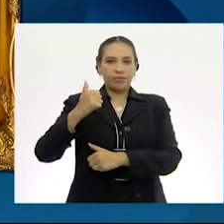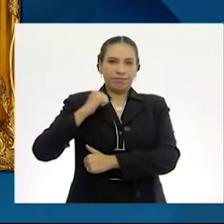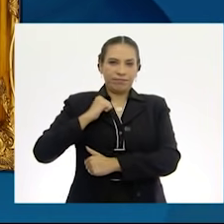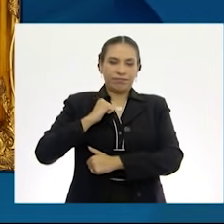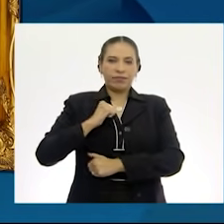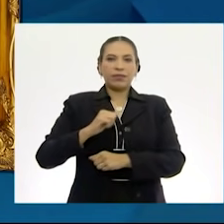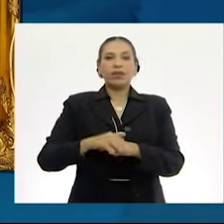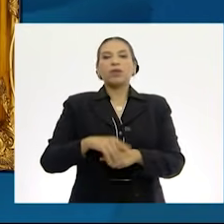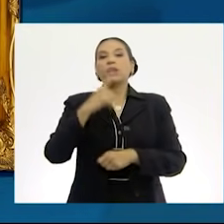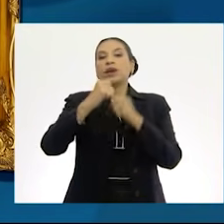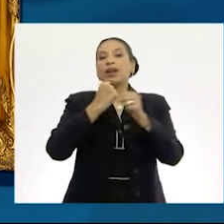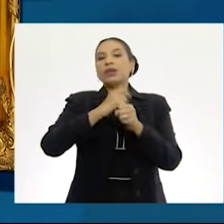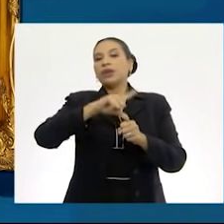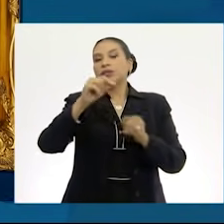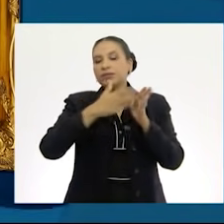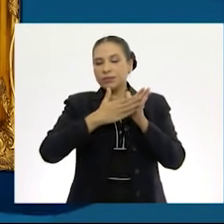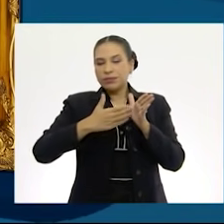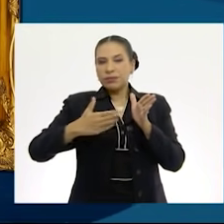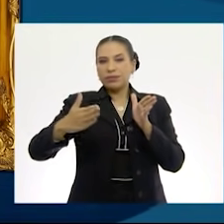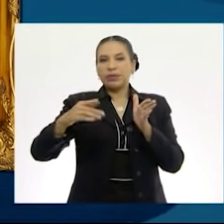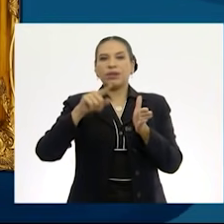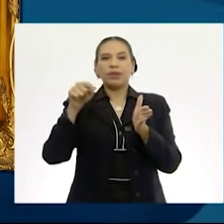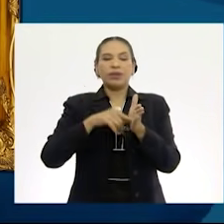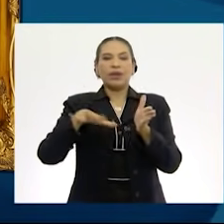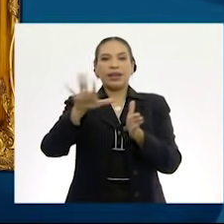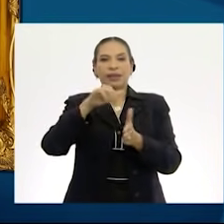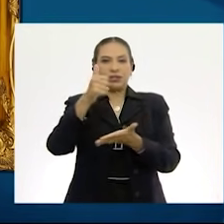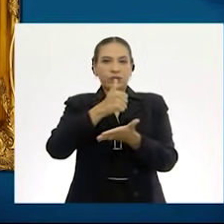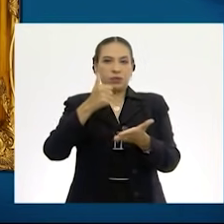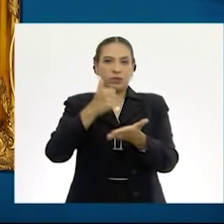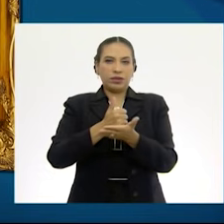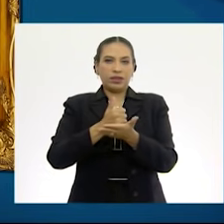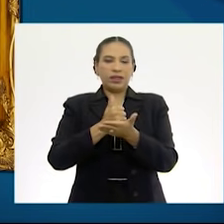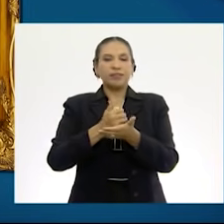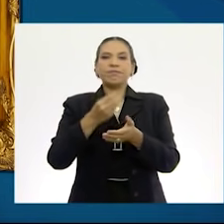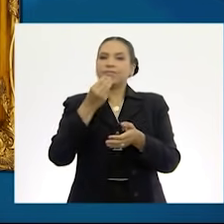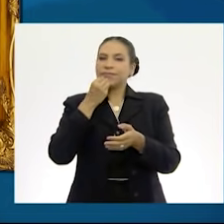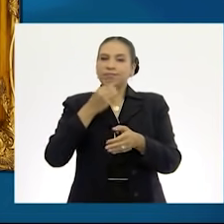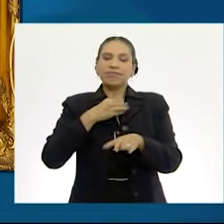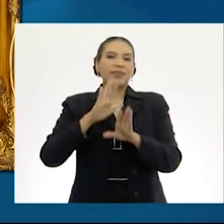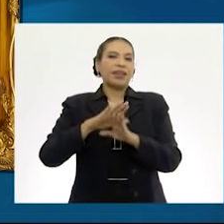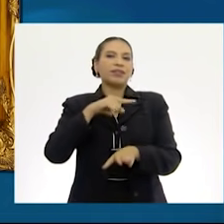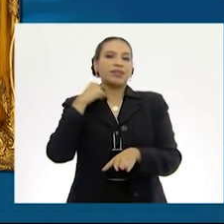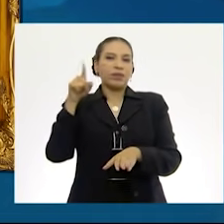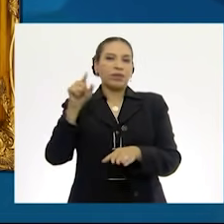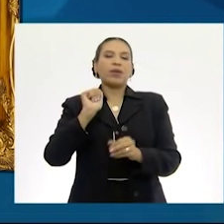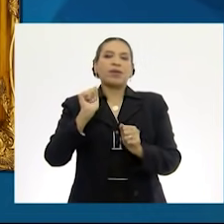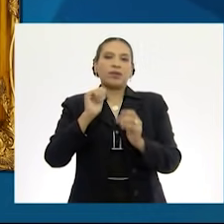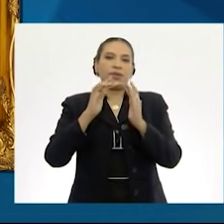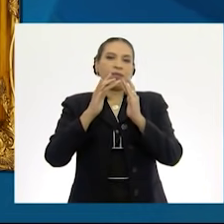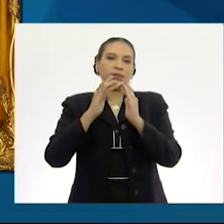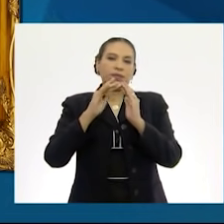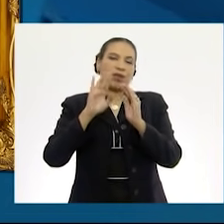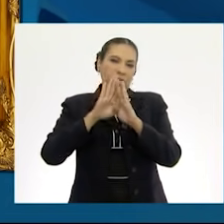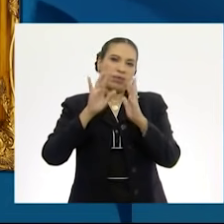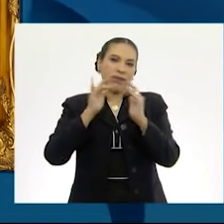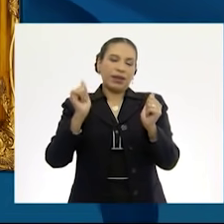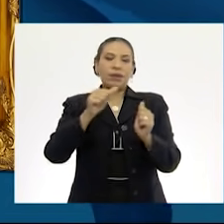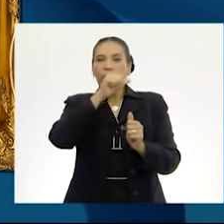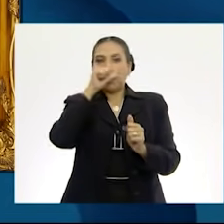Un año después, y luego de un largo sitio, la ciudad sucumbió ante los franceses y Juárez tuvo que abandonar la